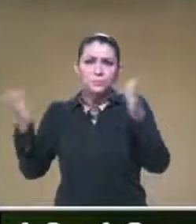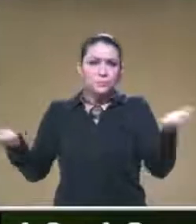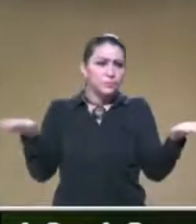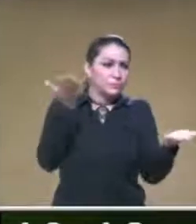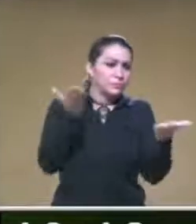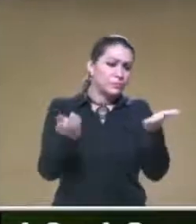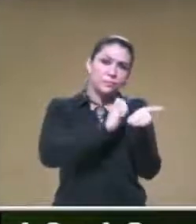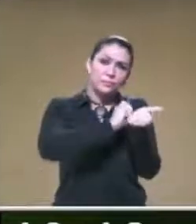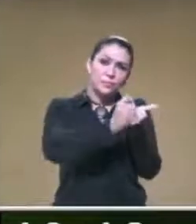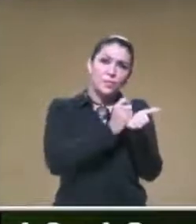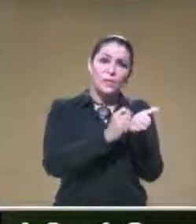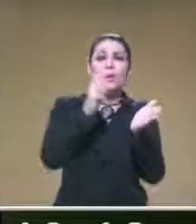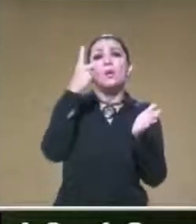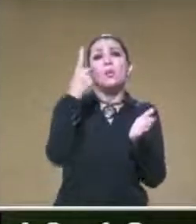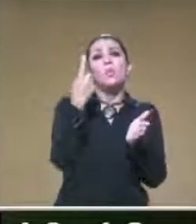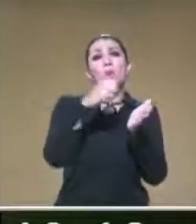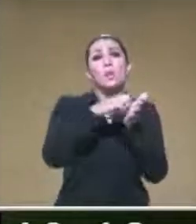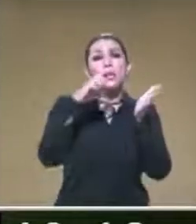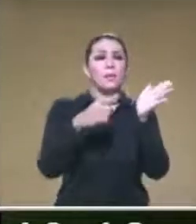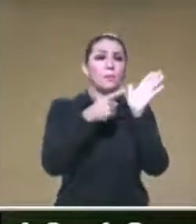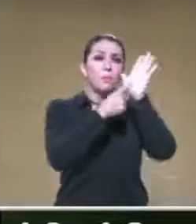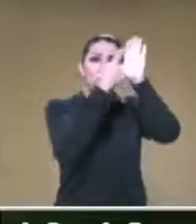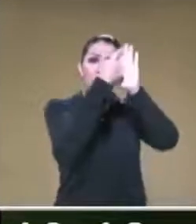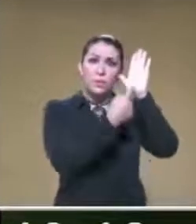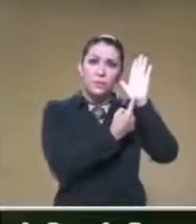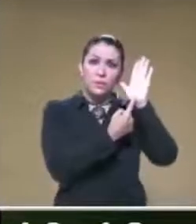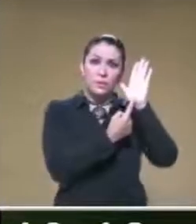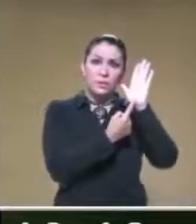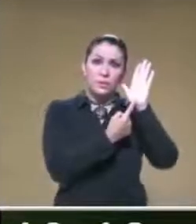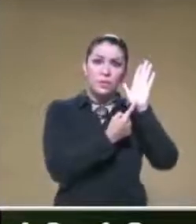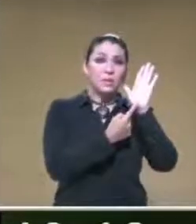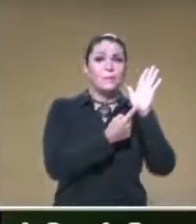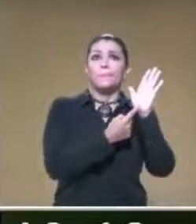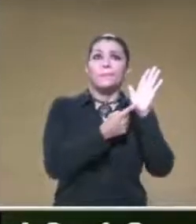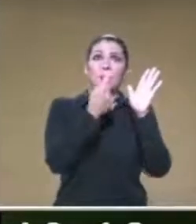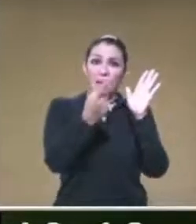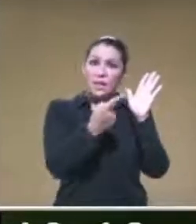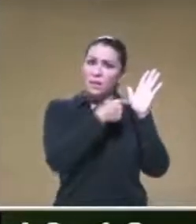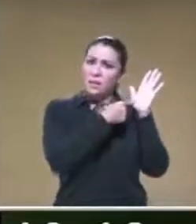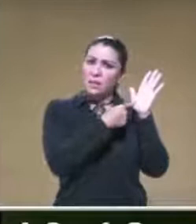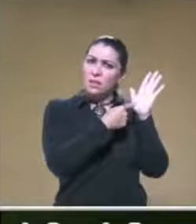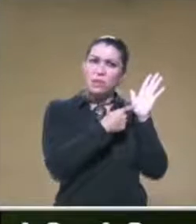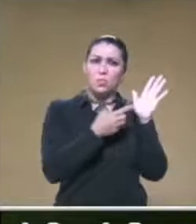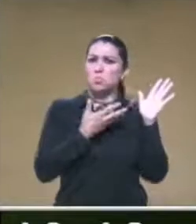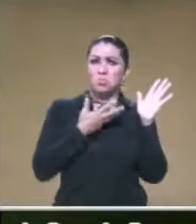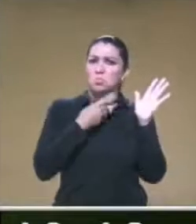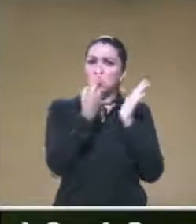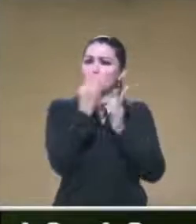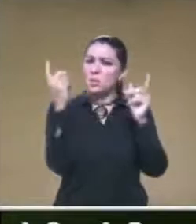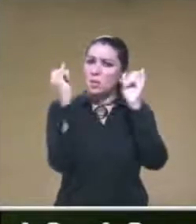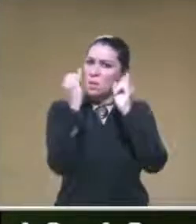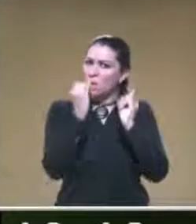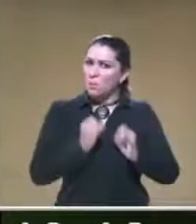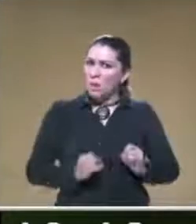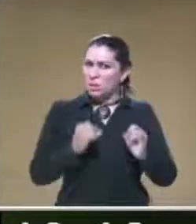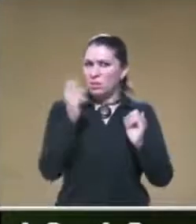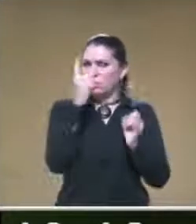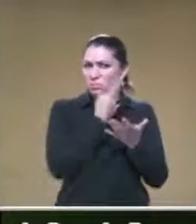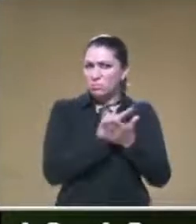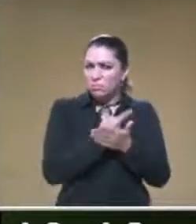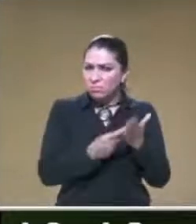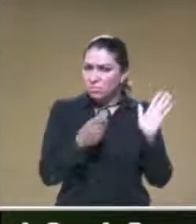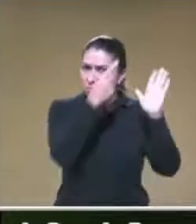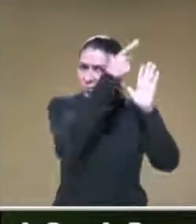un ejemplo de ficha temática que no tiene ilustración. Esto no le quita mérito a la ficha temática porque aquí me